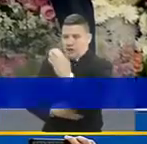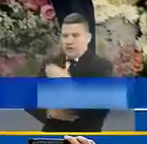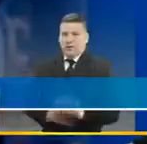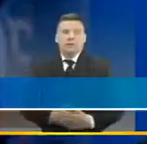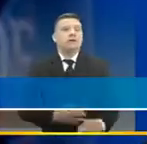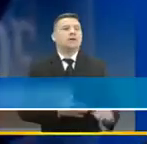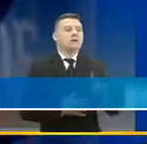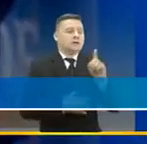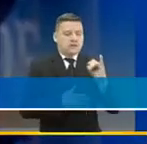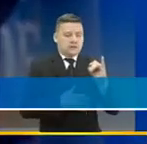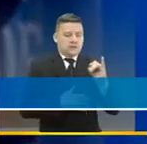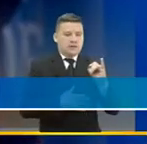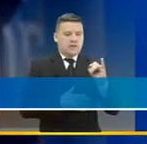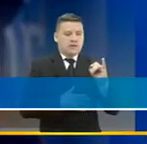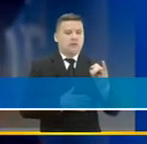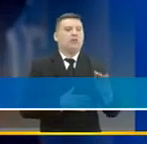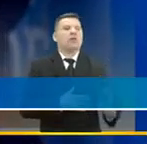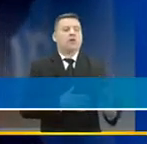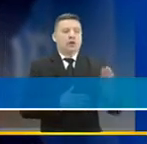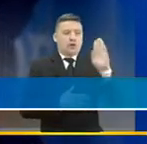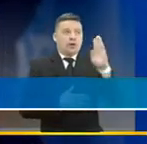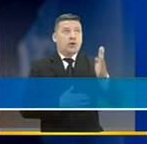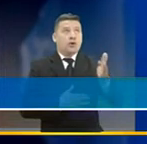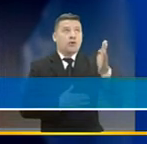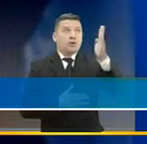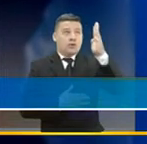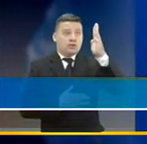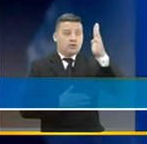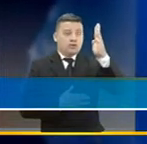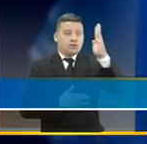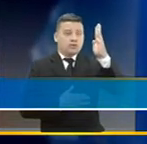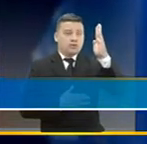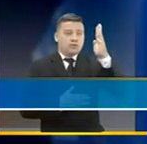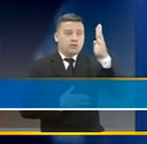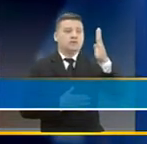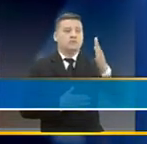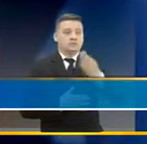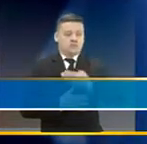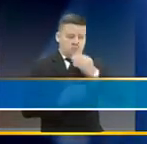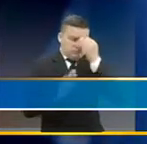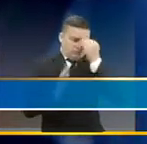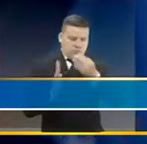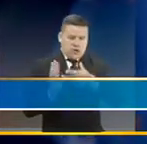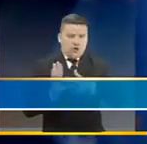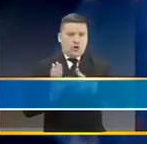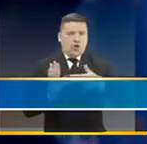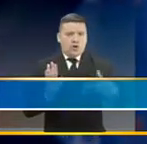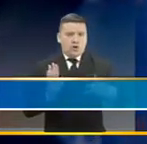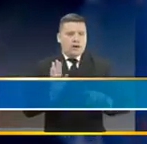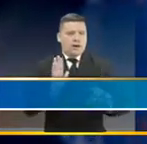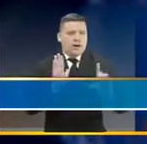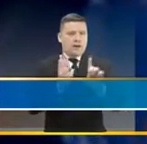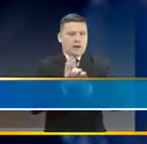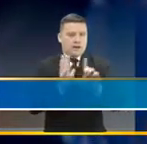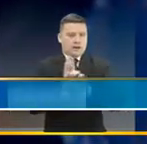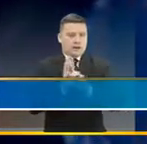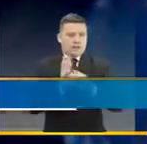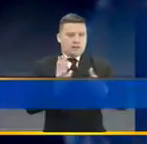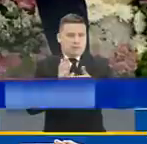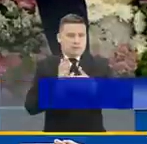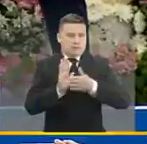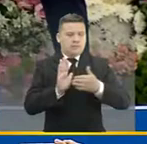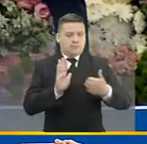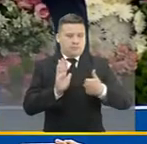Sí, juro por Dios y la Constitución y las leyes y trabajar